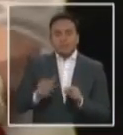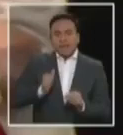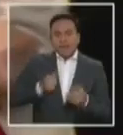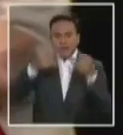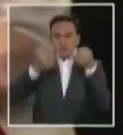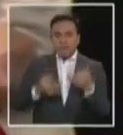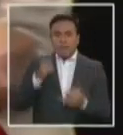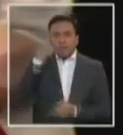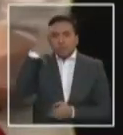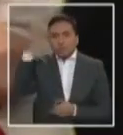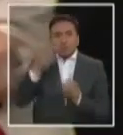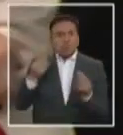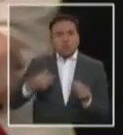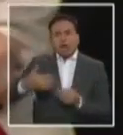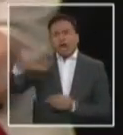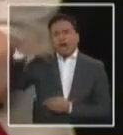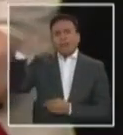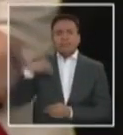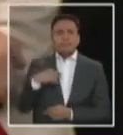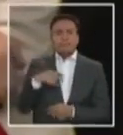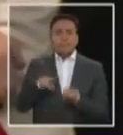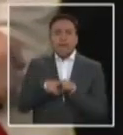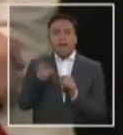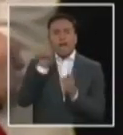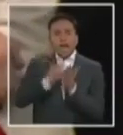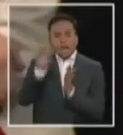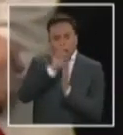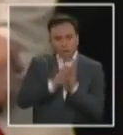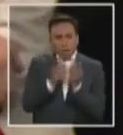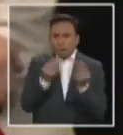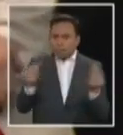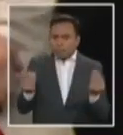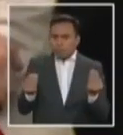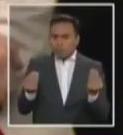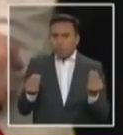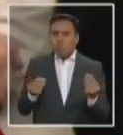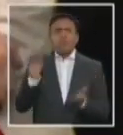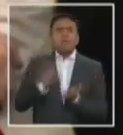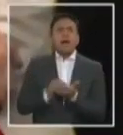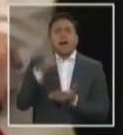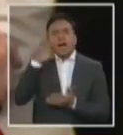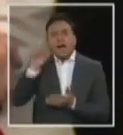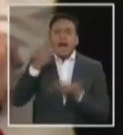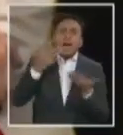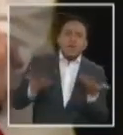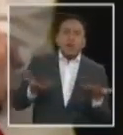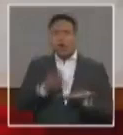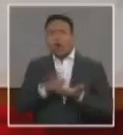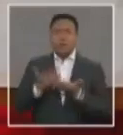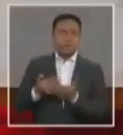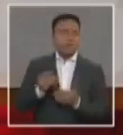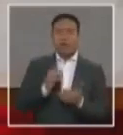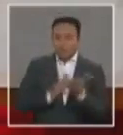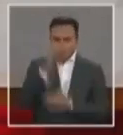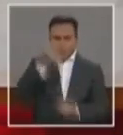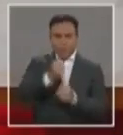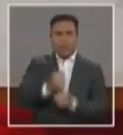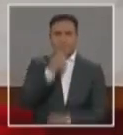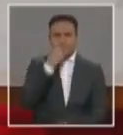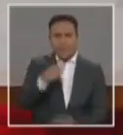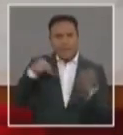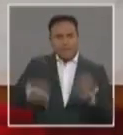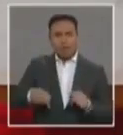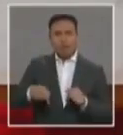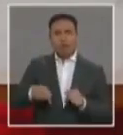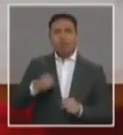mucho me preocupa que efectivamente no se no no se logre sacar no yo creo que eh hoy día no